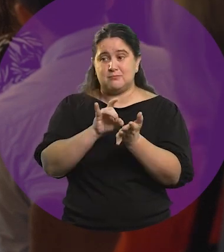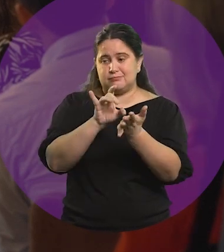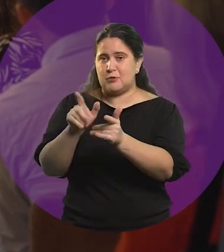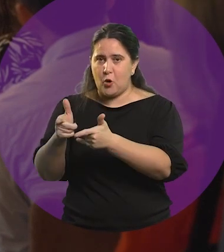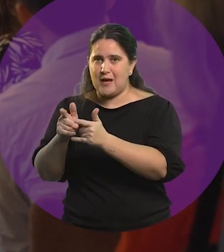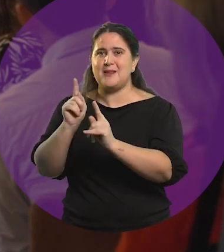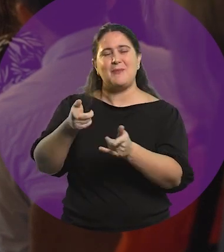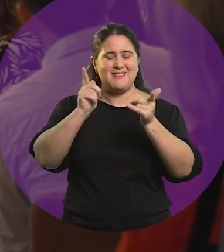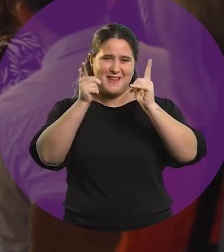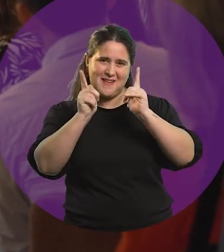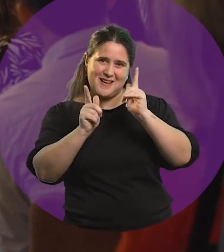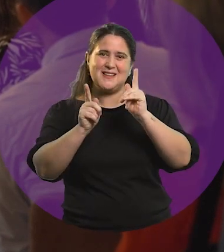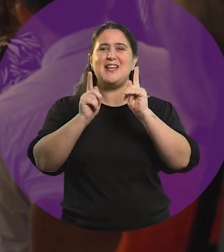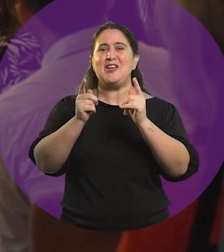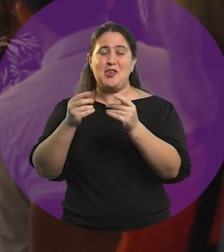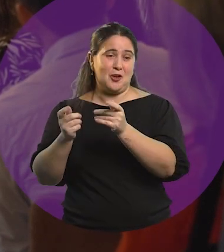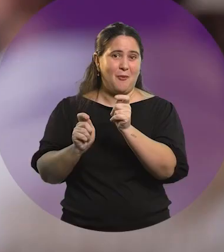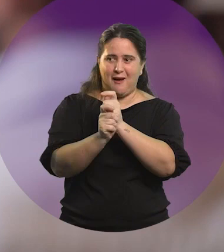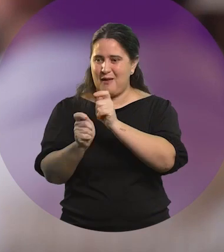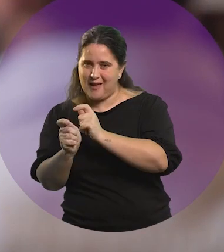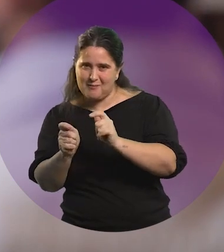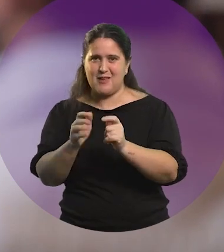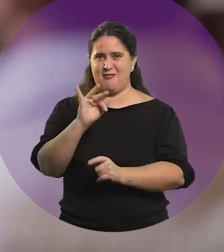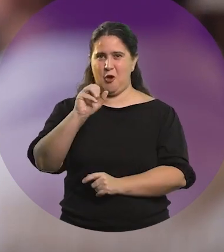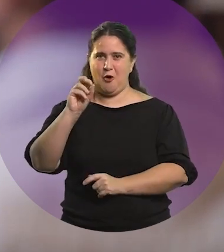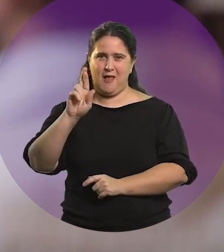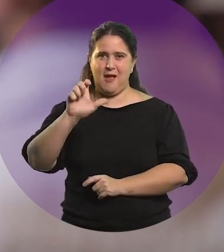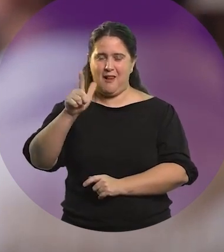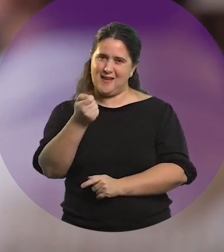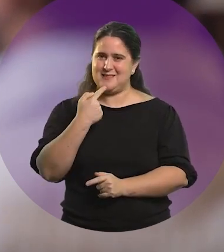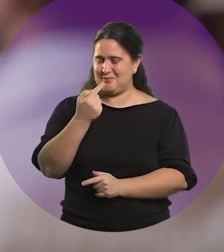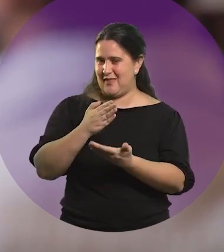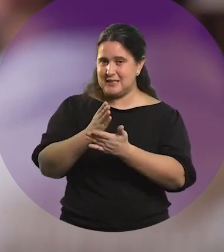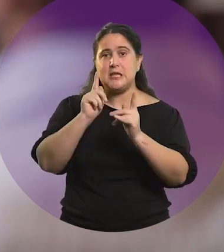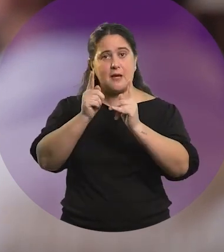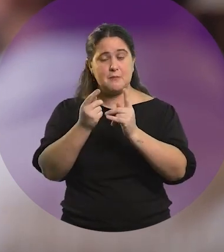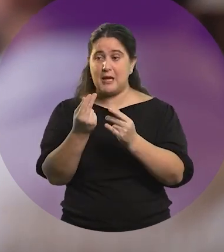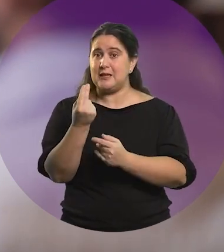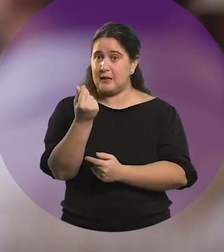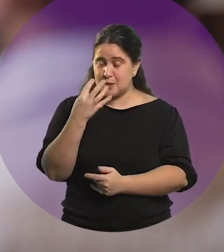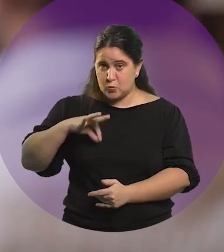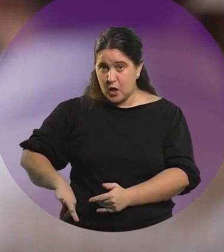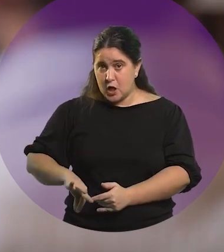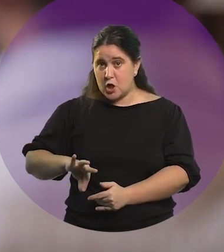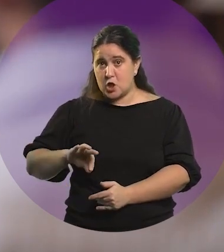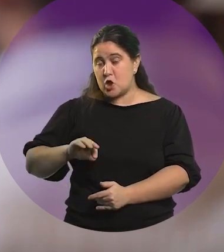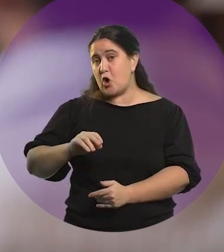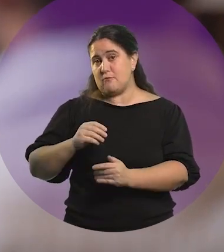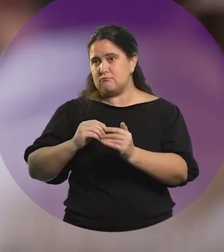y divertido, como he escuchado decir muchas veces a Fiorella, pero que además, que en proporción tiene salarios que